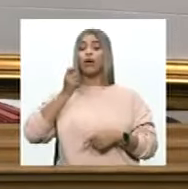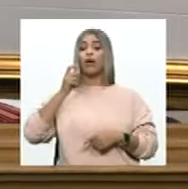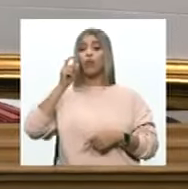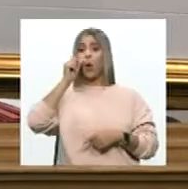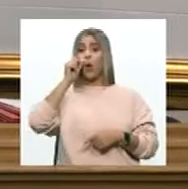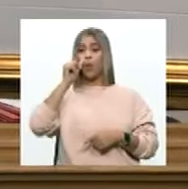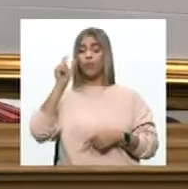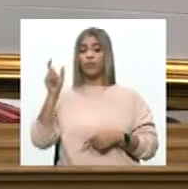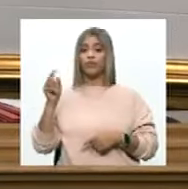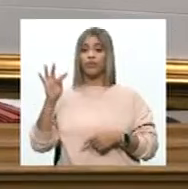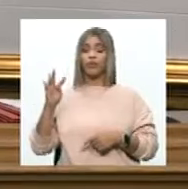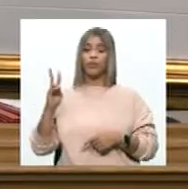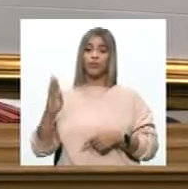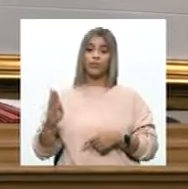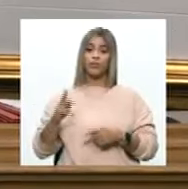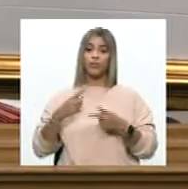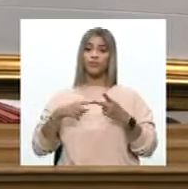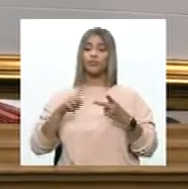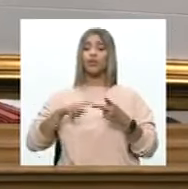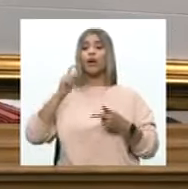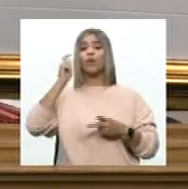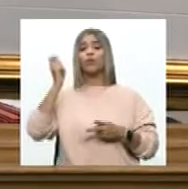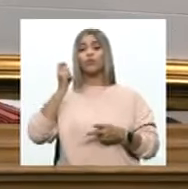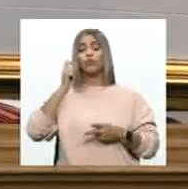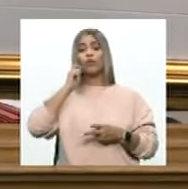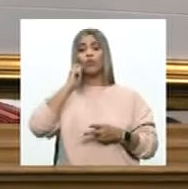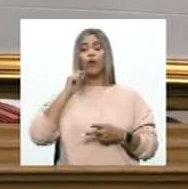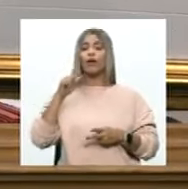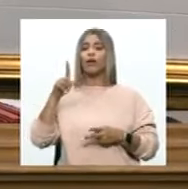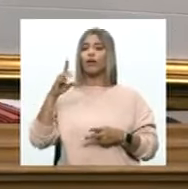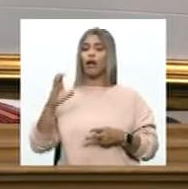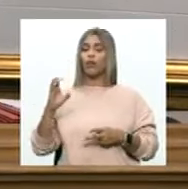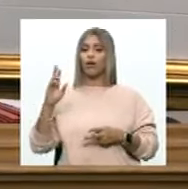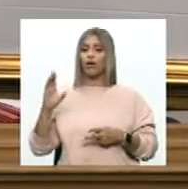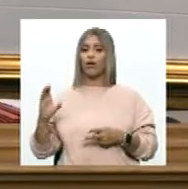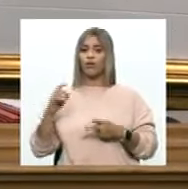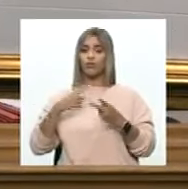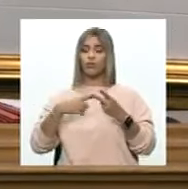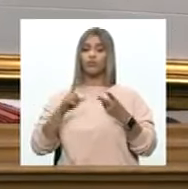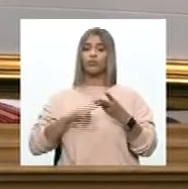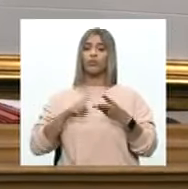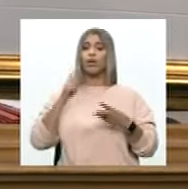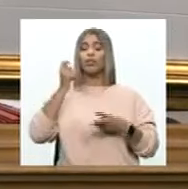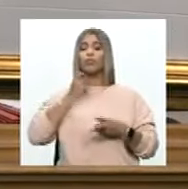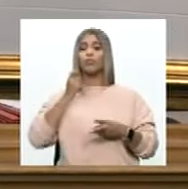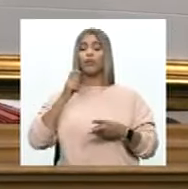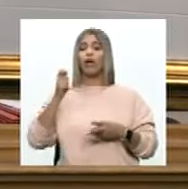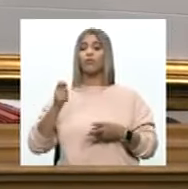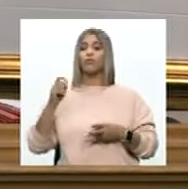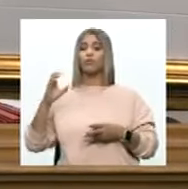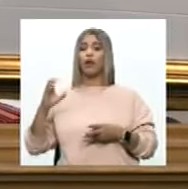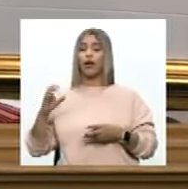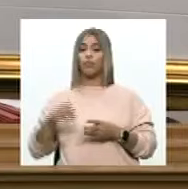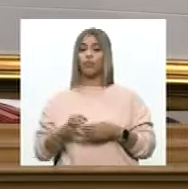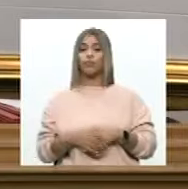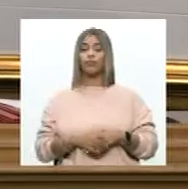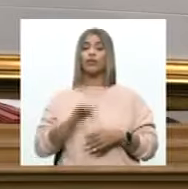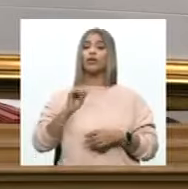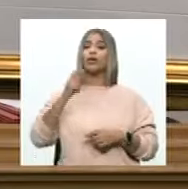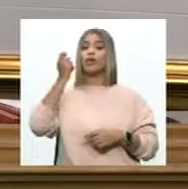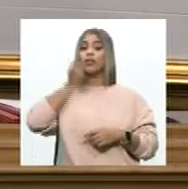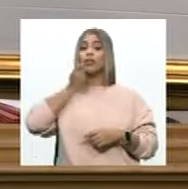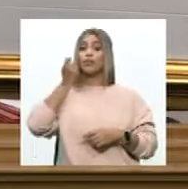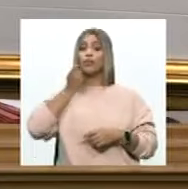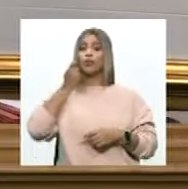Bastidas, diputada Carolina García Carreño, diputado Alfonso Campos Jesurún y